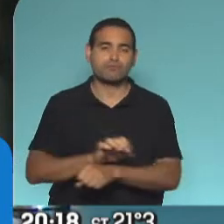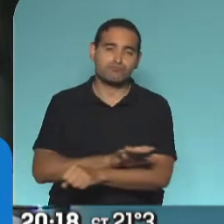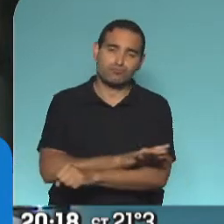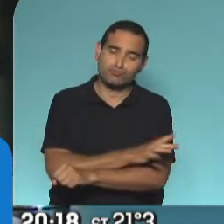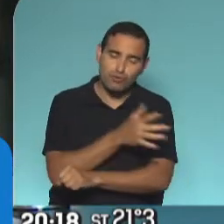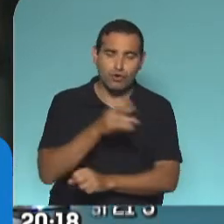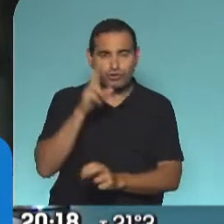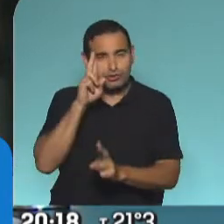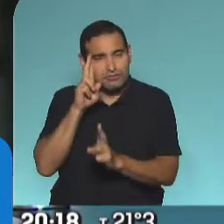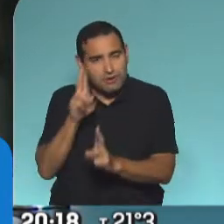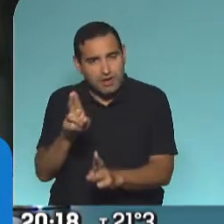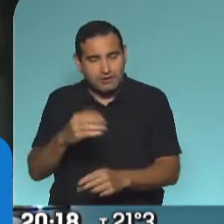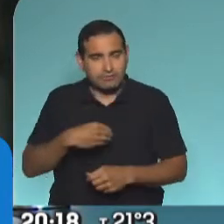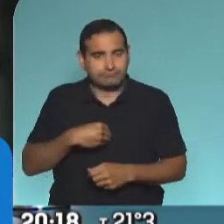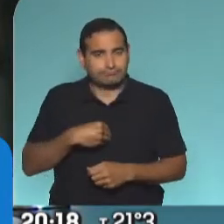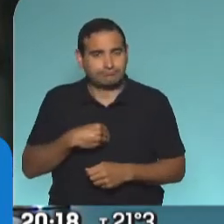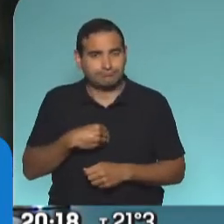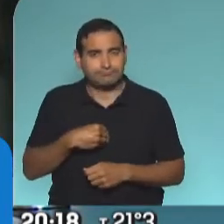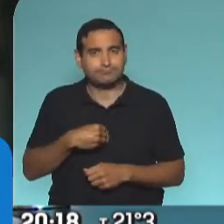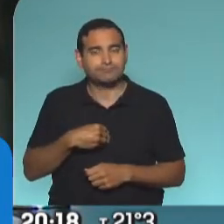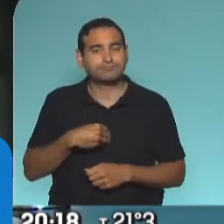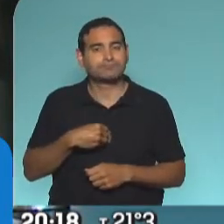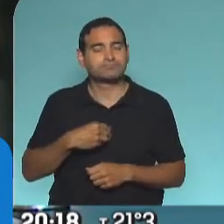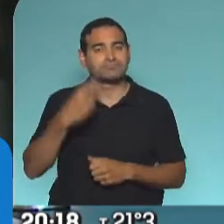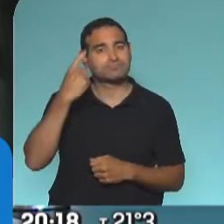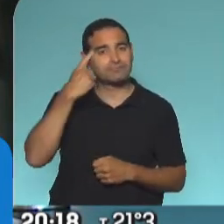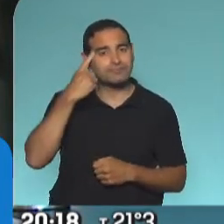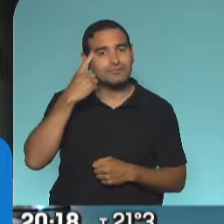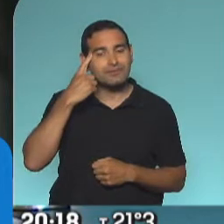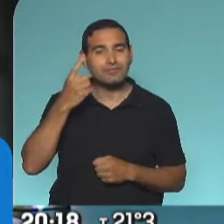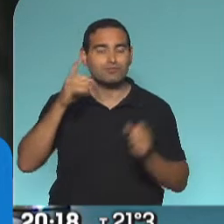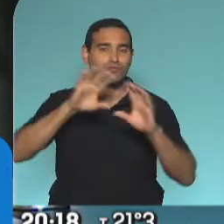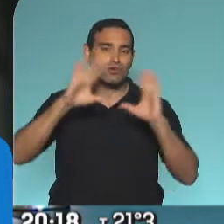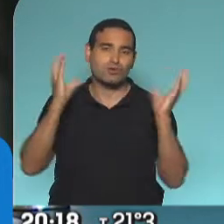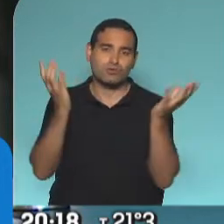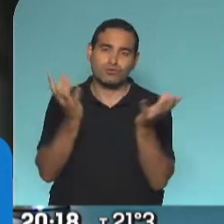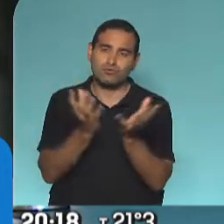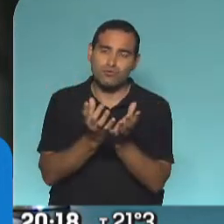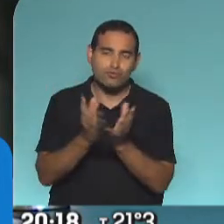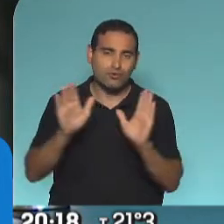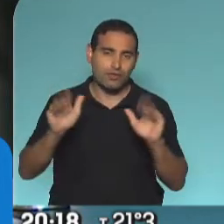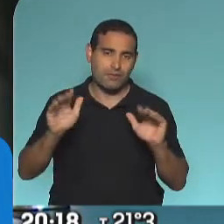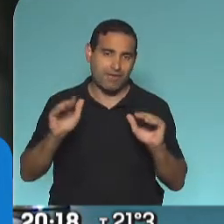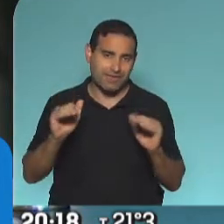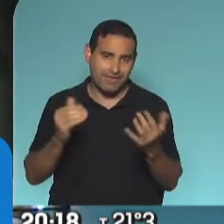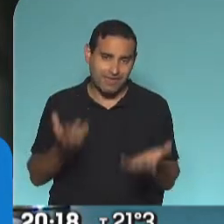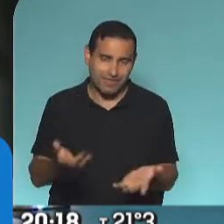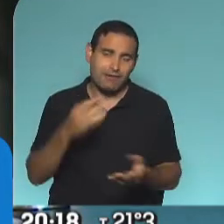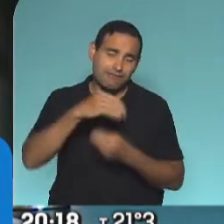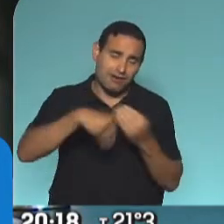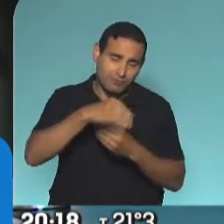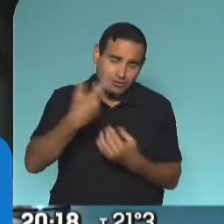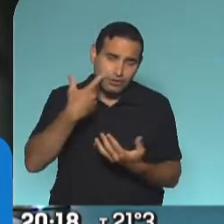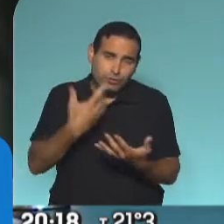muchísimo respeto y admiración, creo que el mundo entero lo está despidiendo, su familia, por